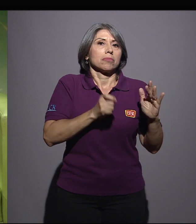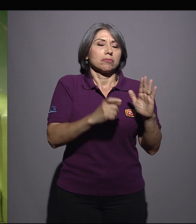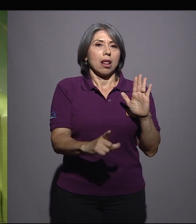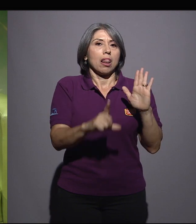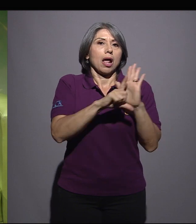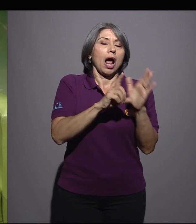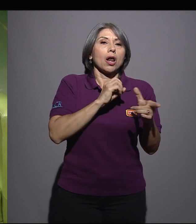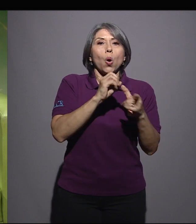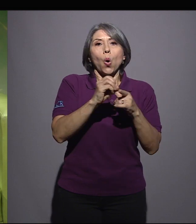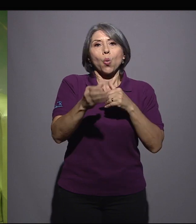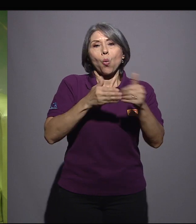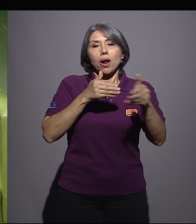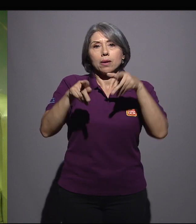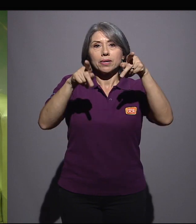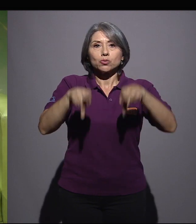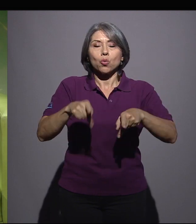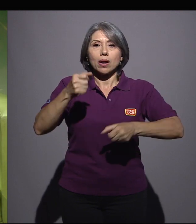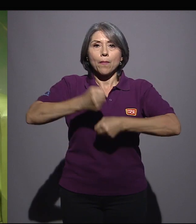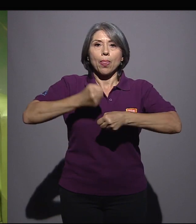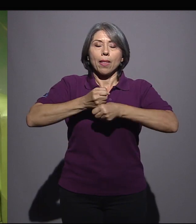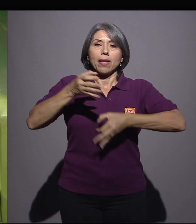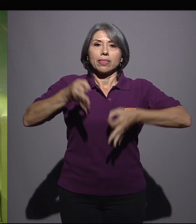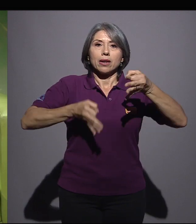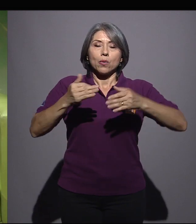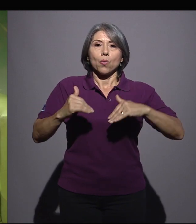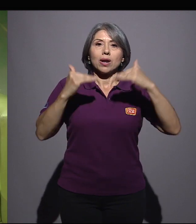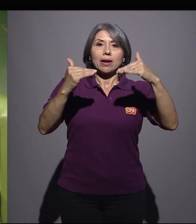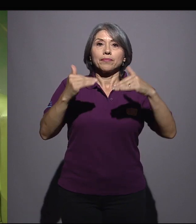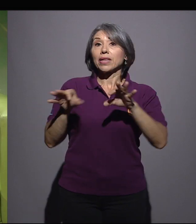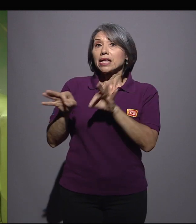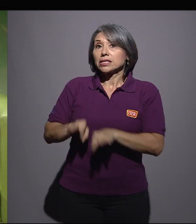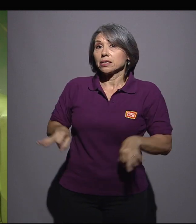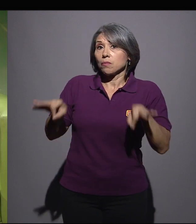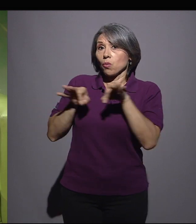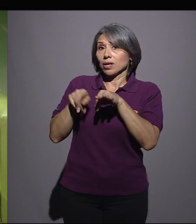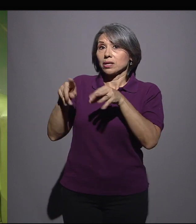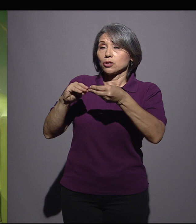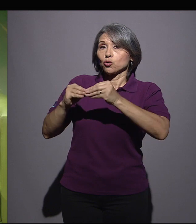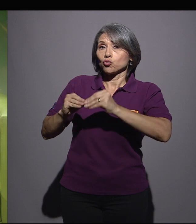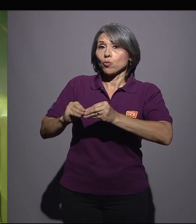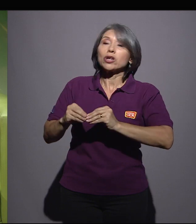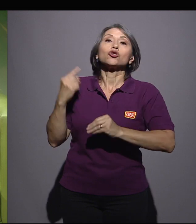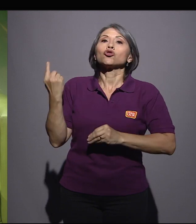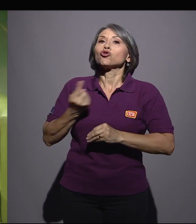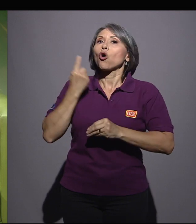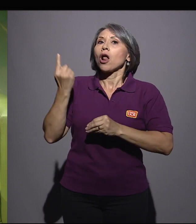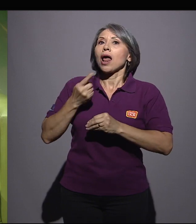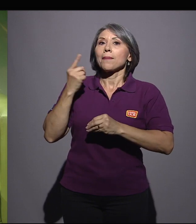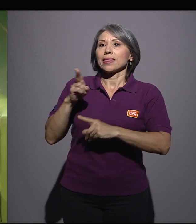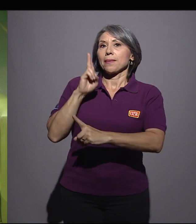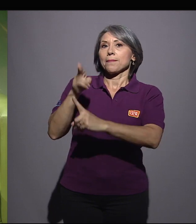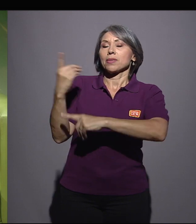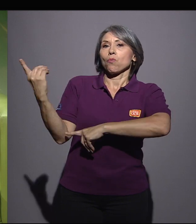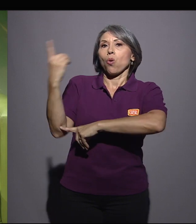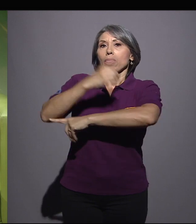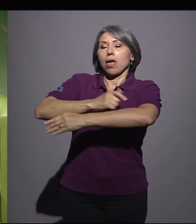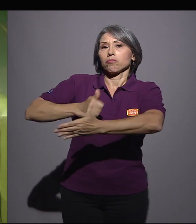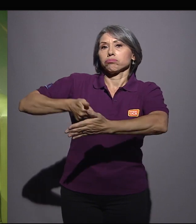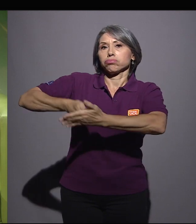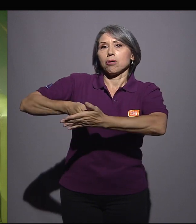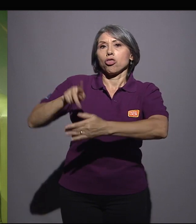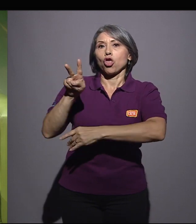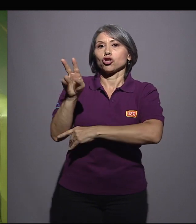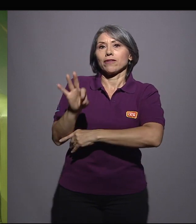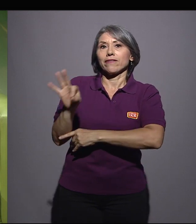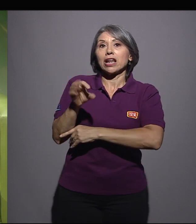proceder con atender la denuncia. Que es importante que estos números están habilitados únicamente para el 2 de febrero. Elecciones. Si nos están sintonizando en